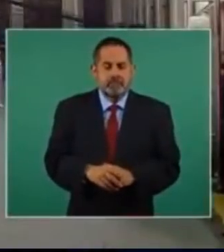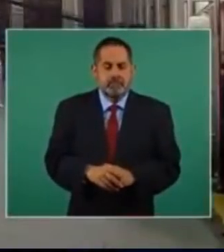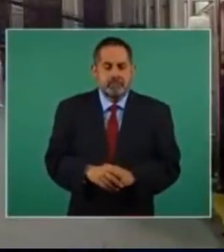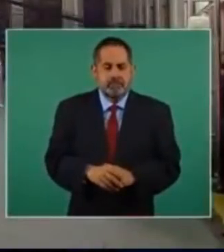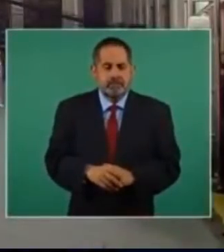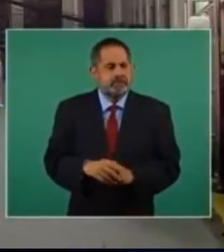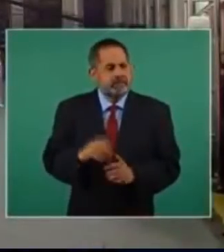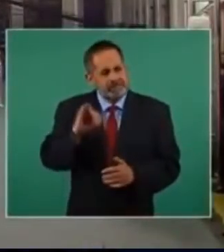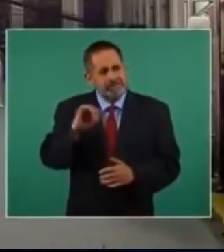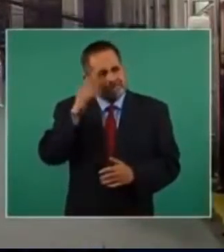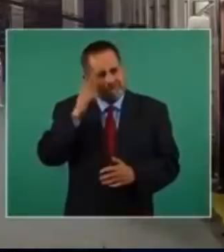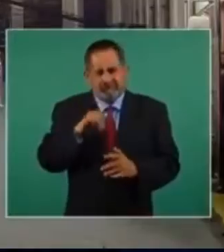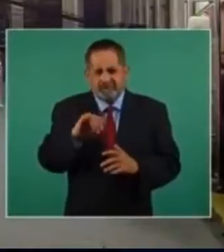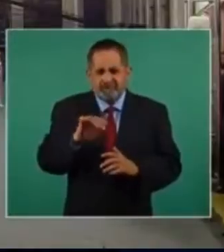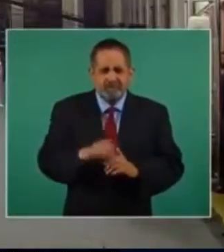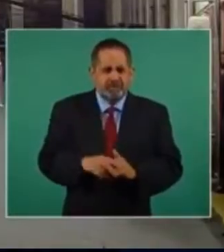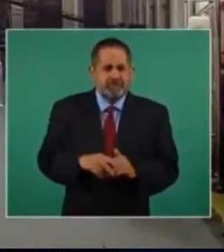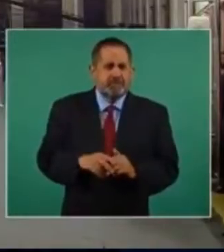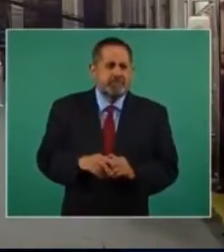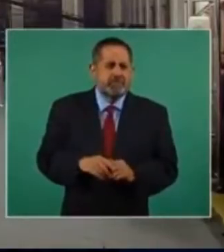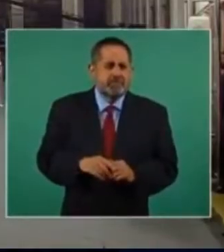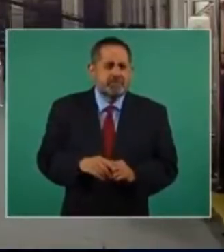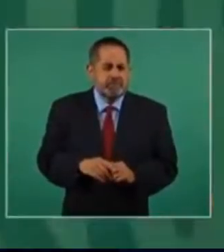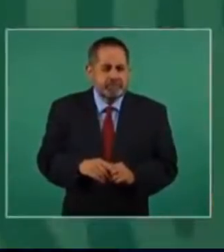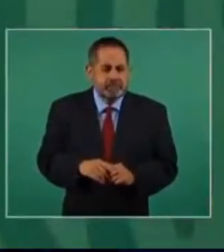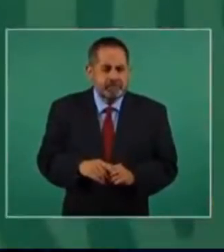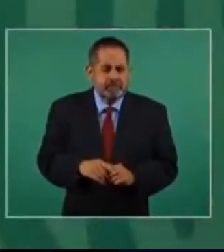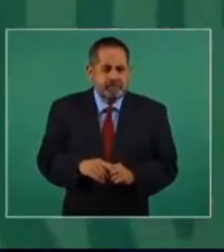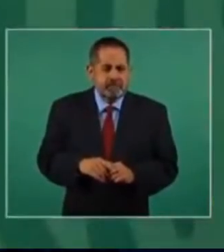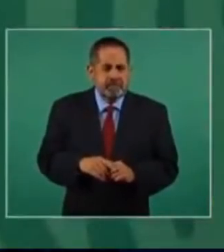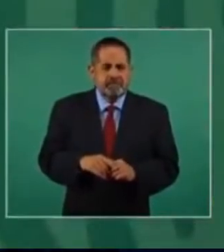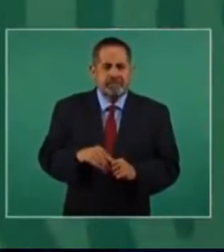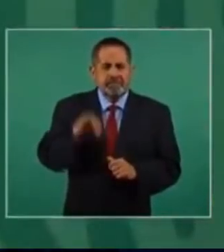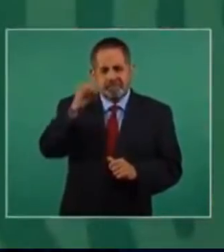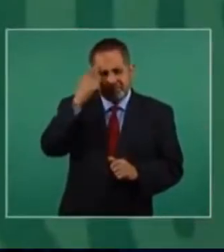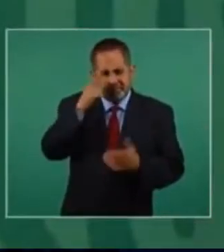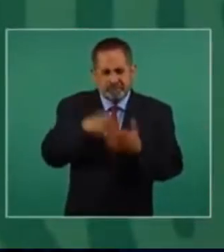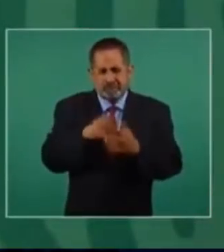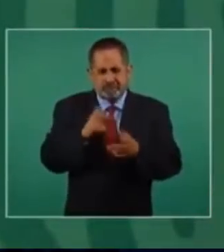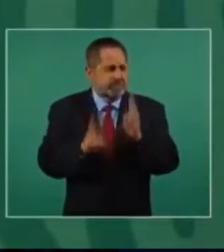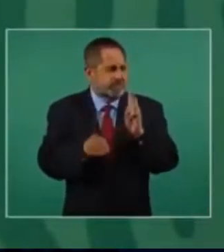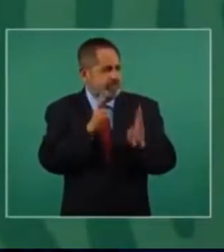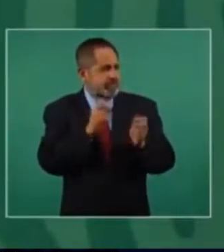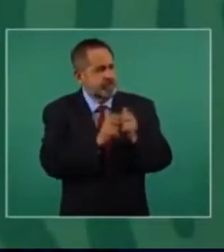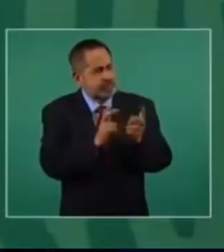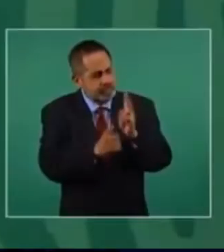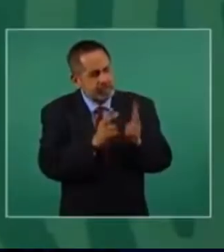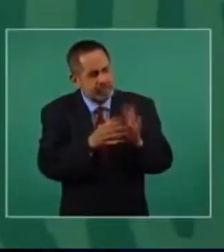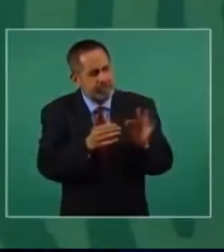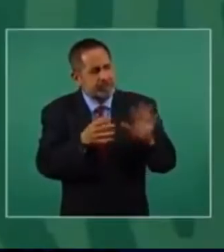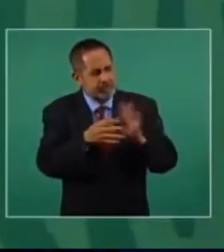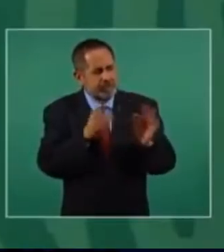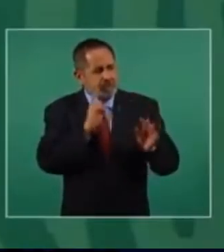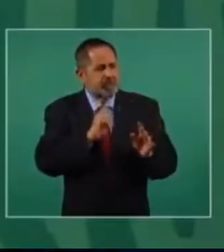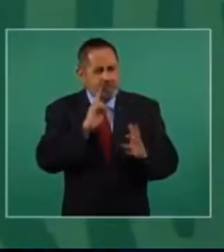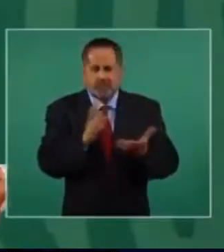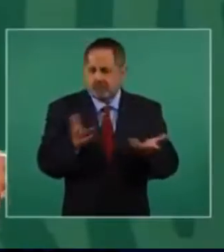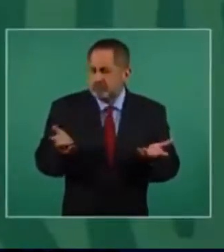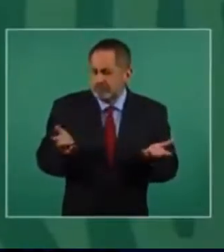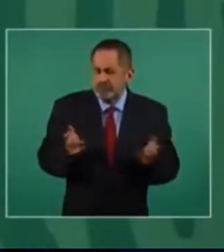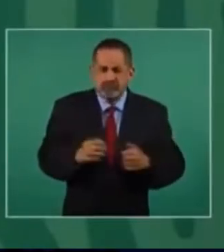sí yo creo que este es cosa de hablar con ellos muchas